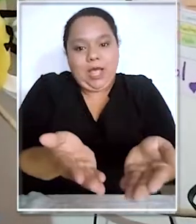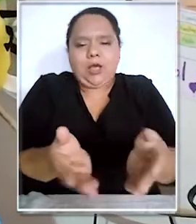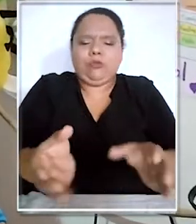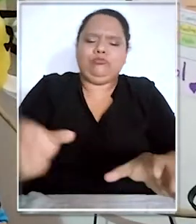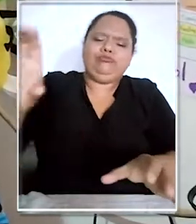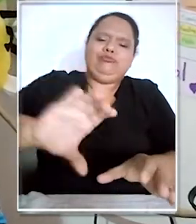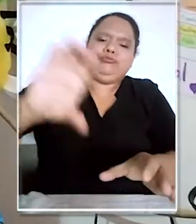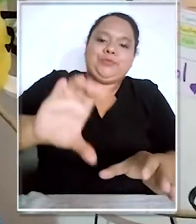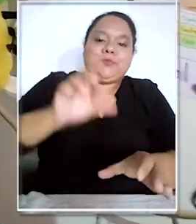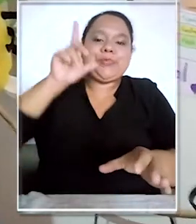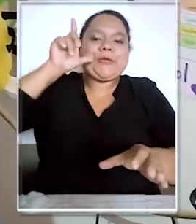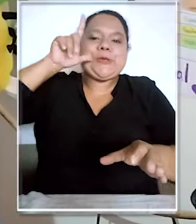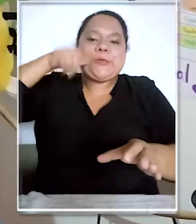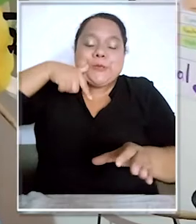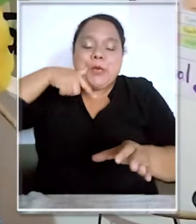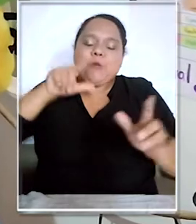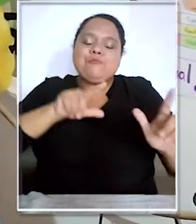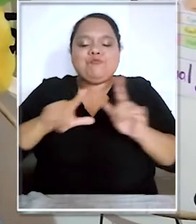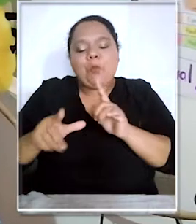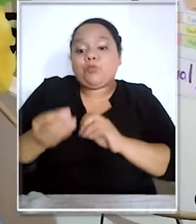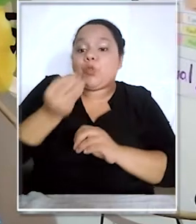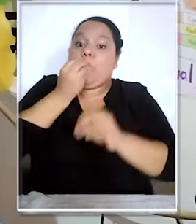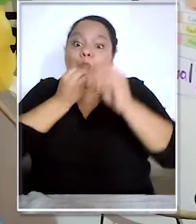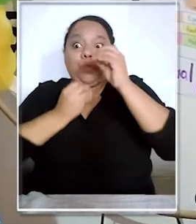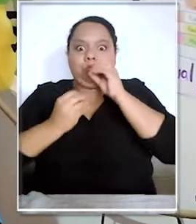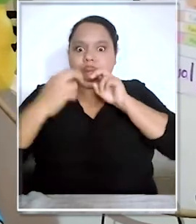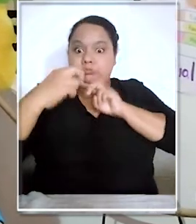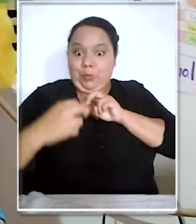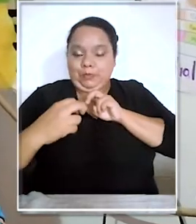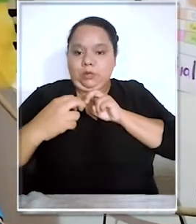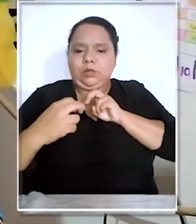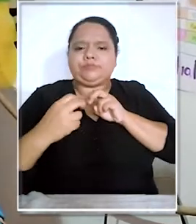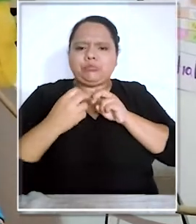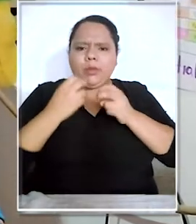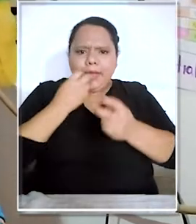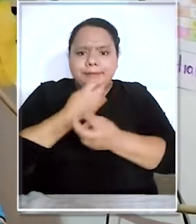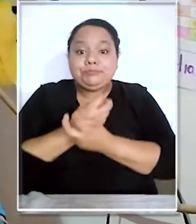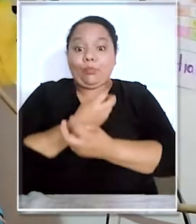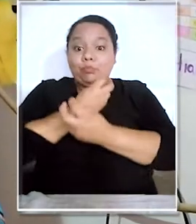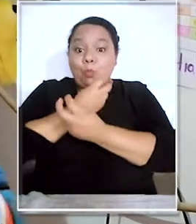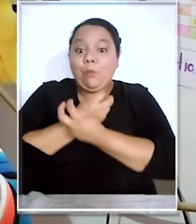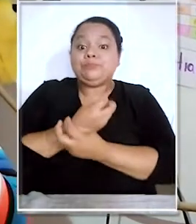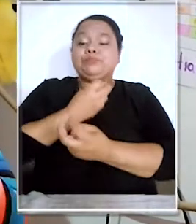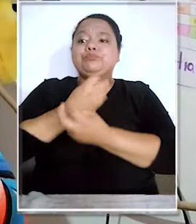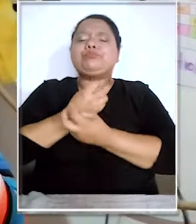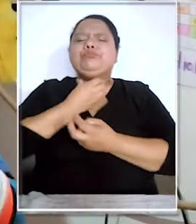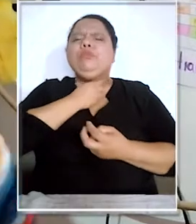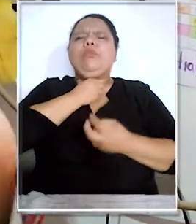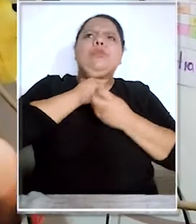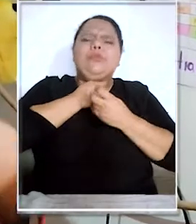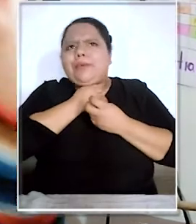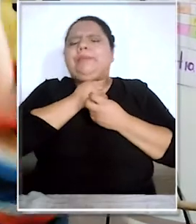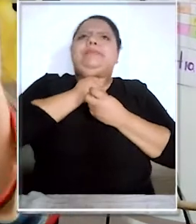y dijeron a comérselo. Lamentablemente sucedió que los huesitos del ave se atoraron en